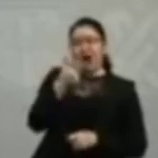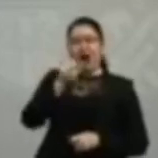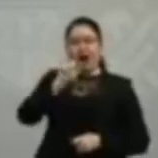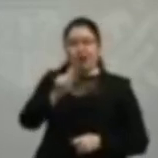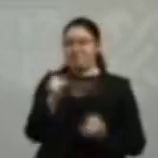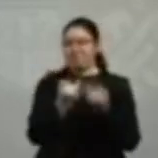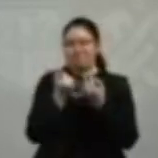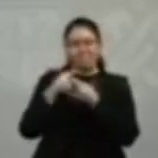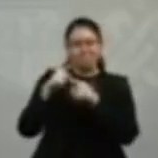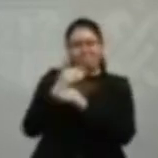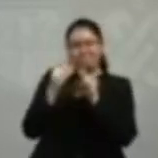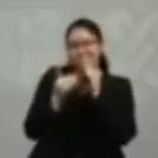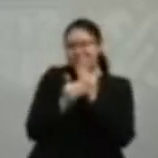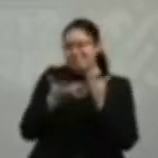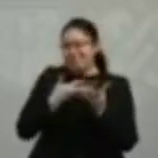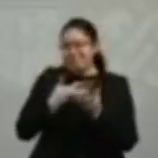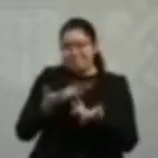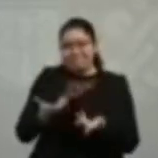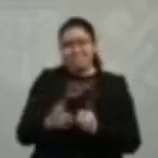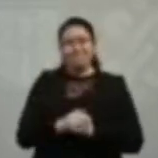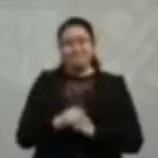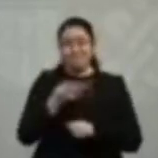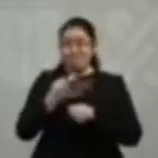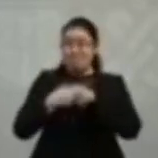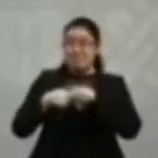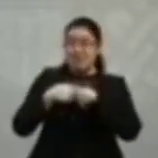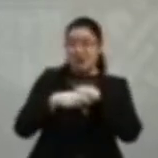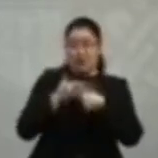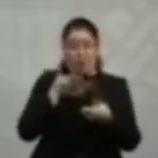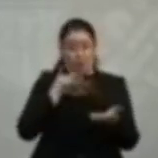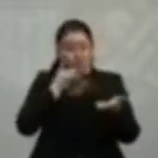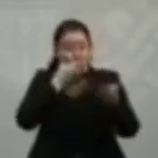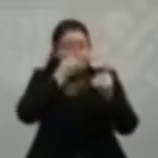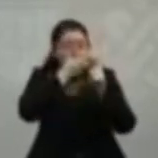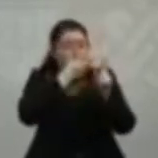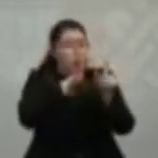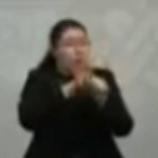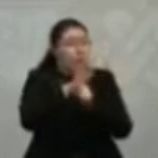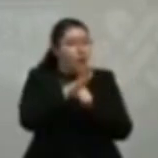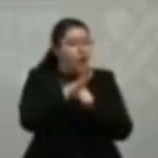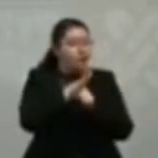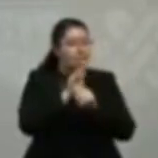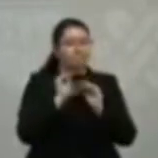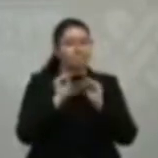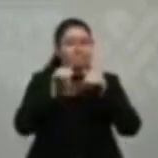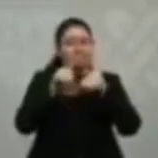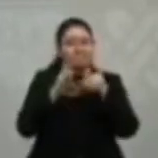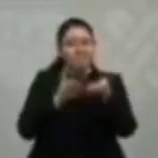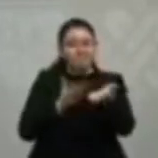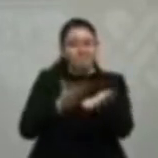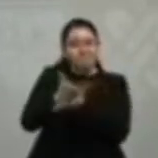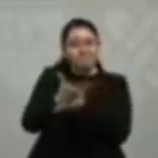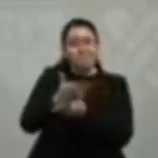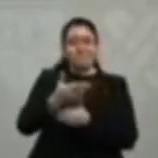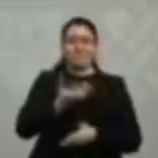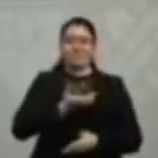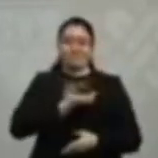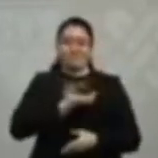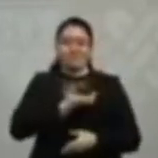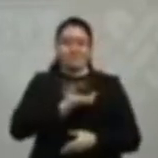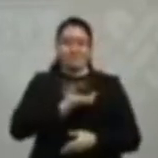peligrosos. Su objetivo era entrar al Zócalo y se les contuvo.